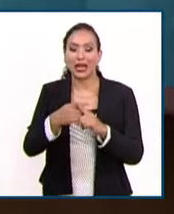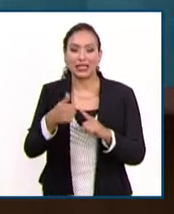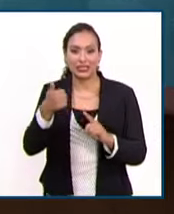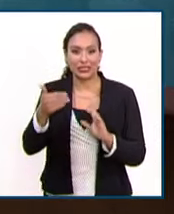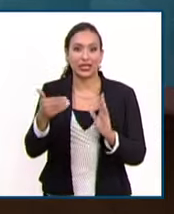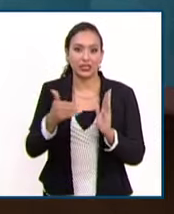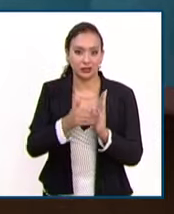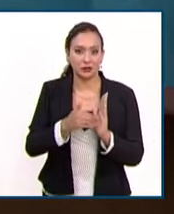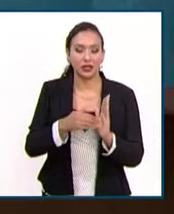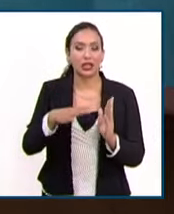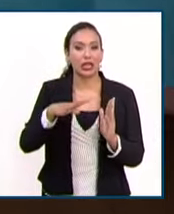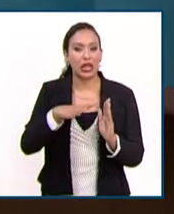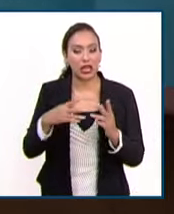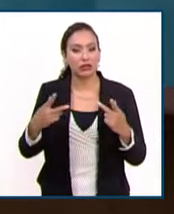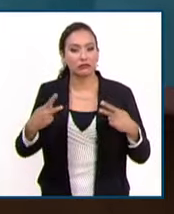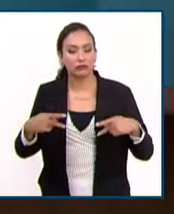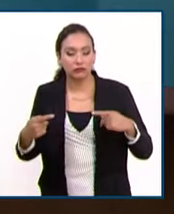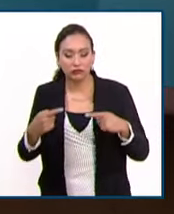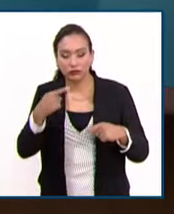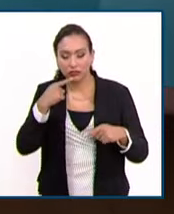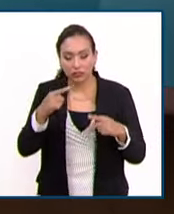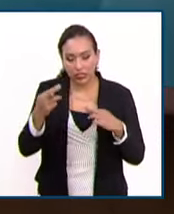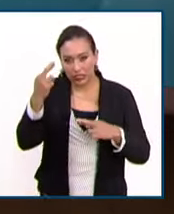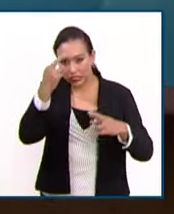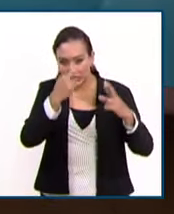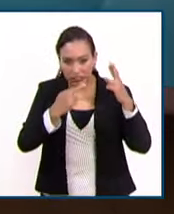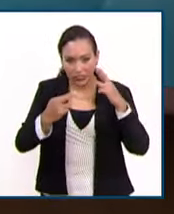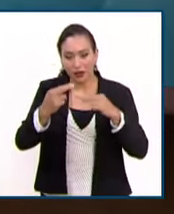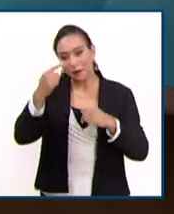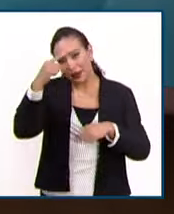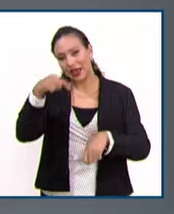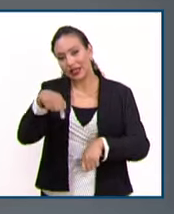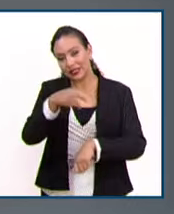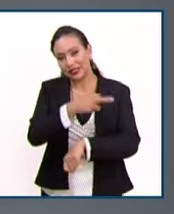estado presentando en etapas previas del proceso electoral.